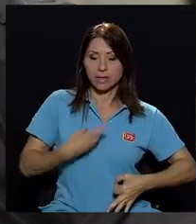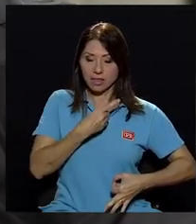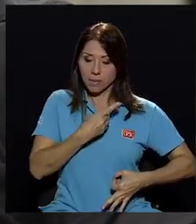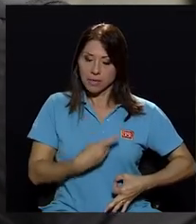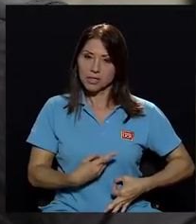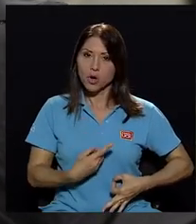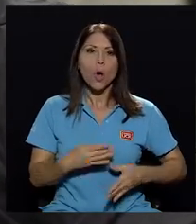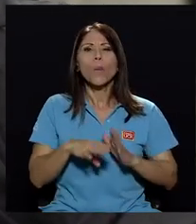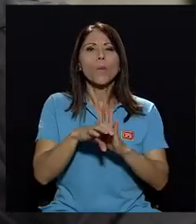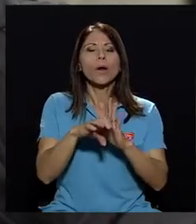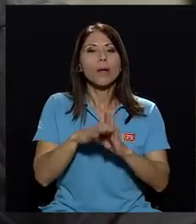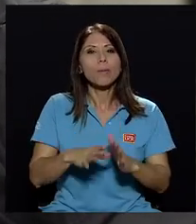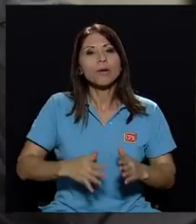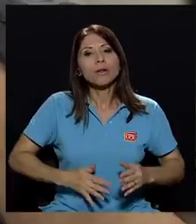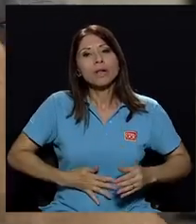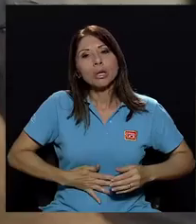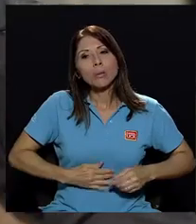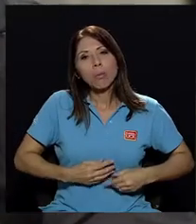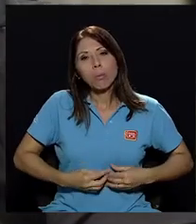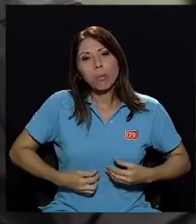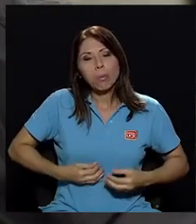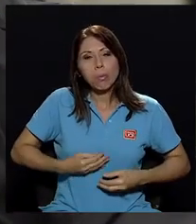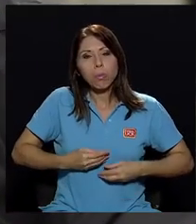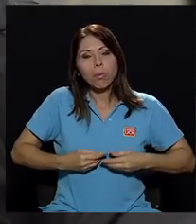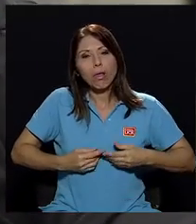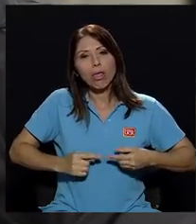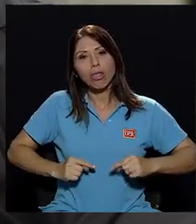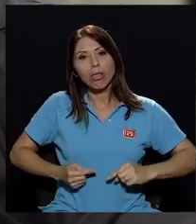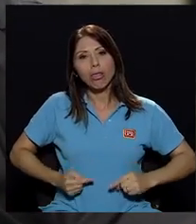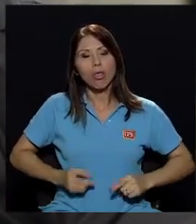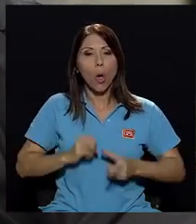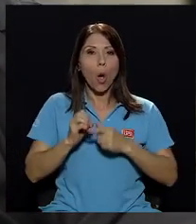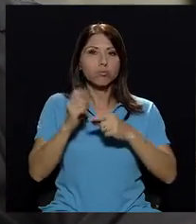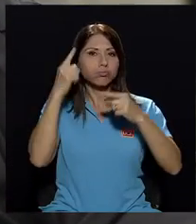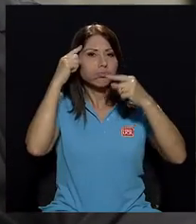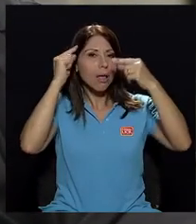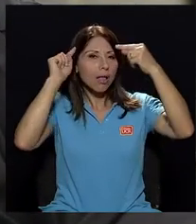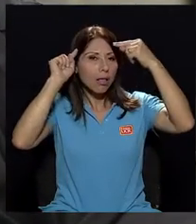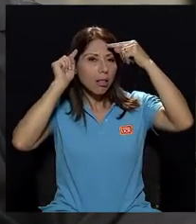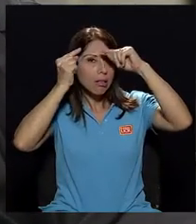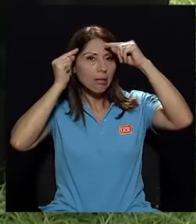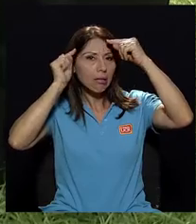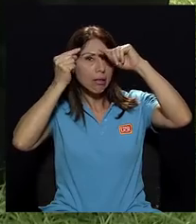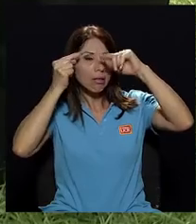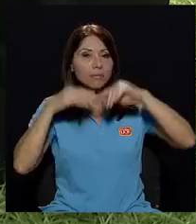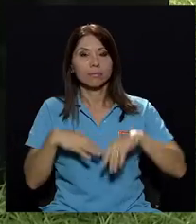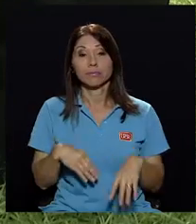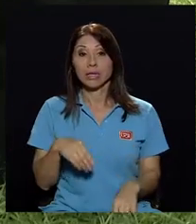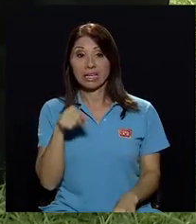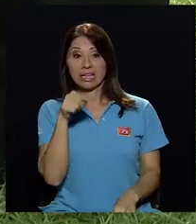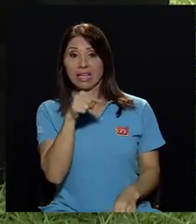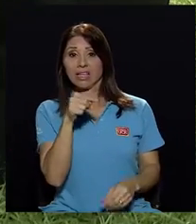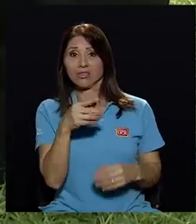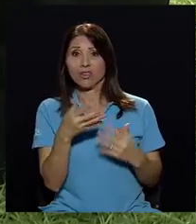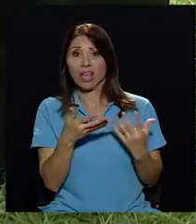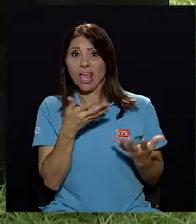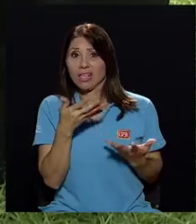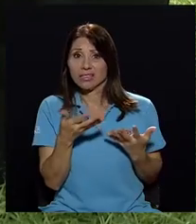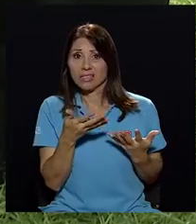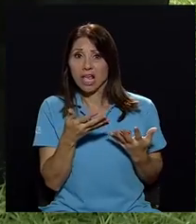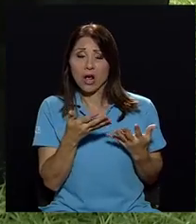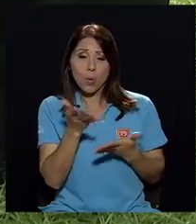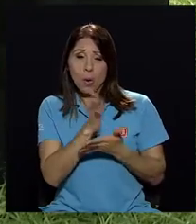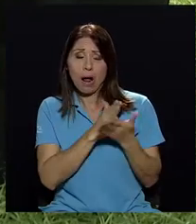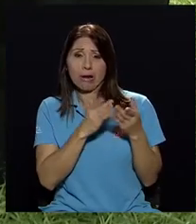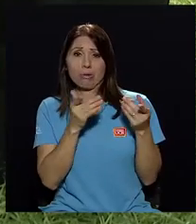Uh-huh. Malestares estomacales, dolor de cabeza. Fabián, ¿y eso es muy extremo o es la sumatoria de